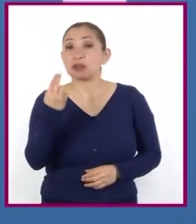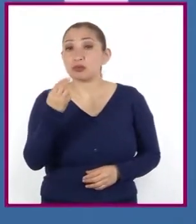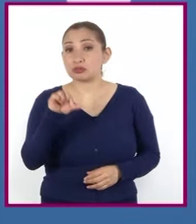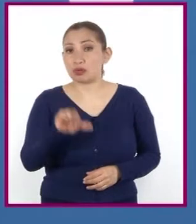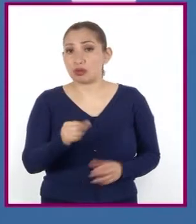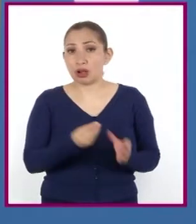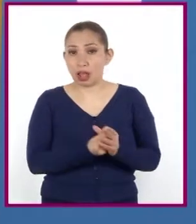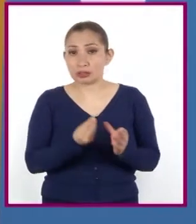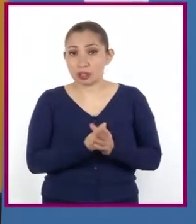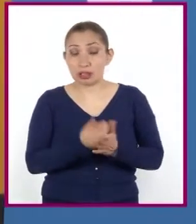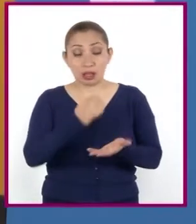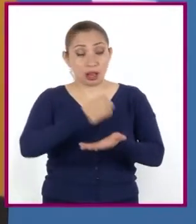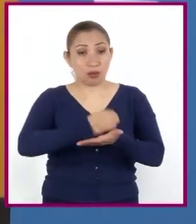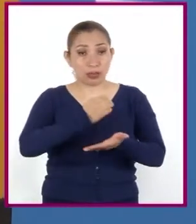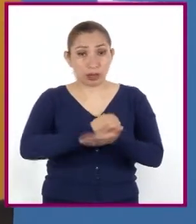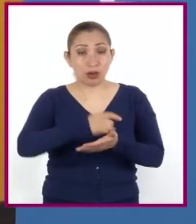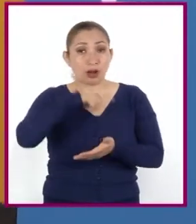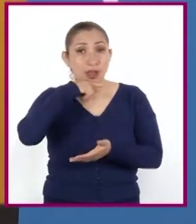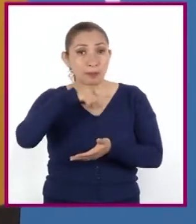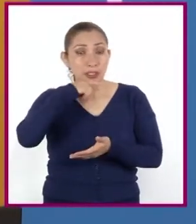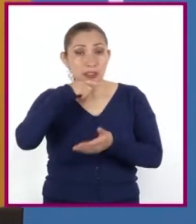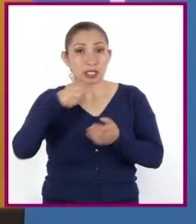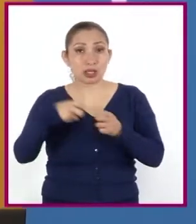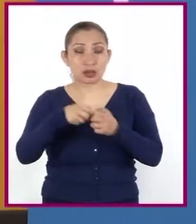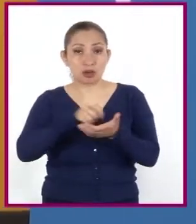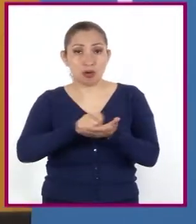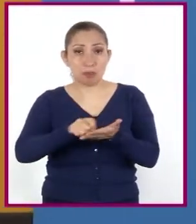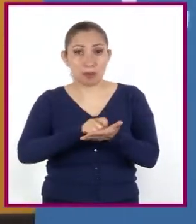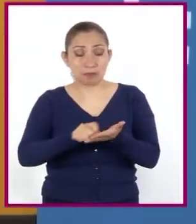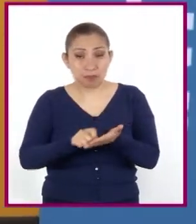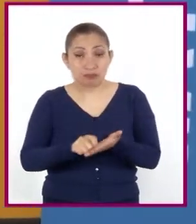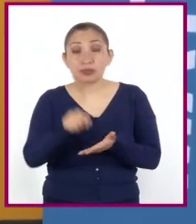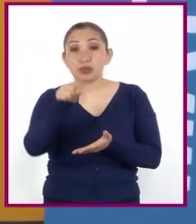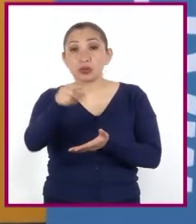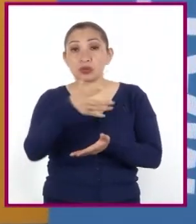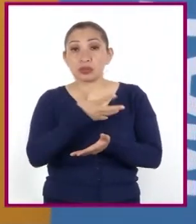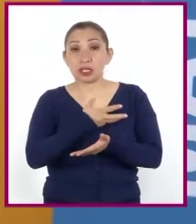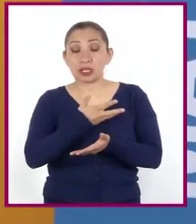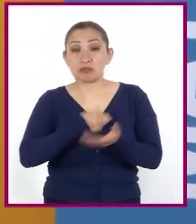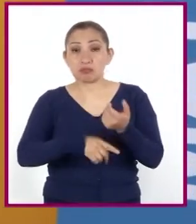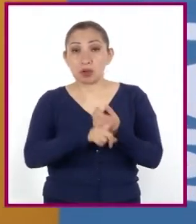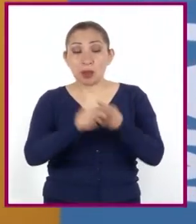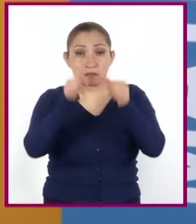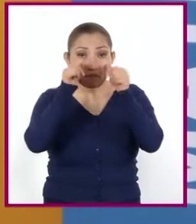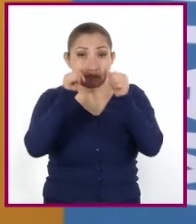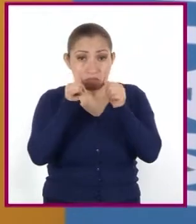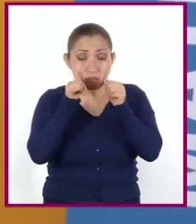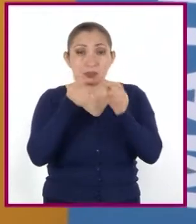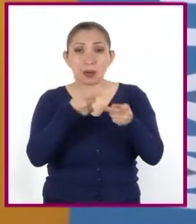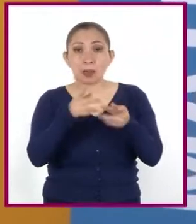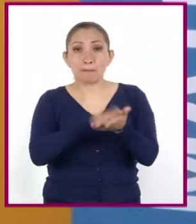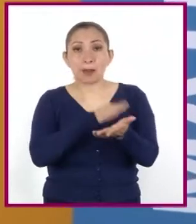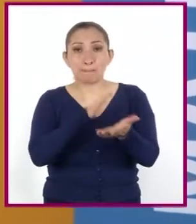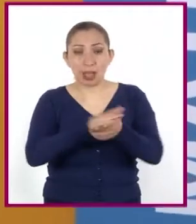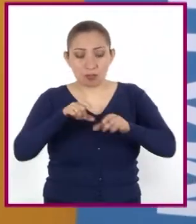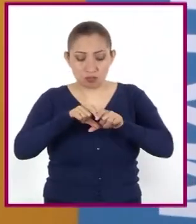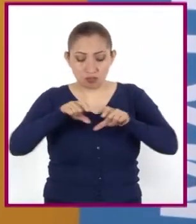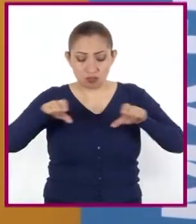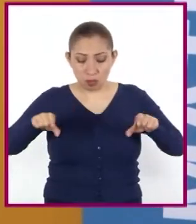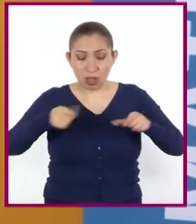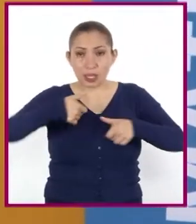es cuaderno, lápiz y goma. Si tienen discapacidad visual, preparen hojas Leyer, punzón y